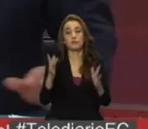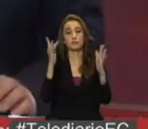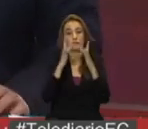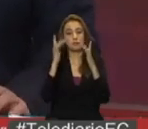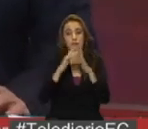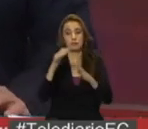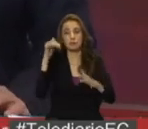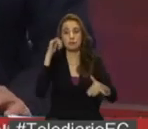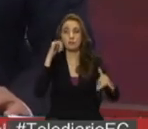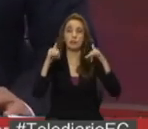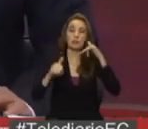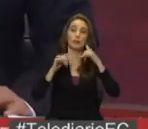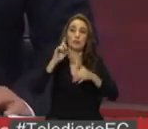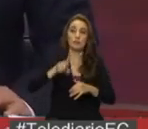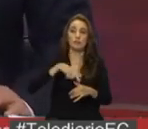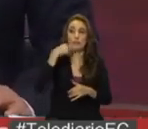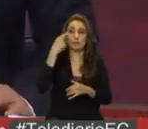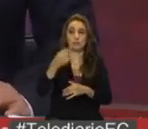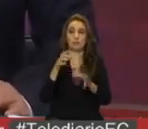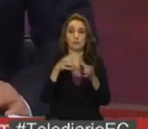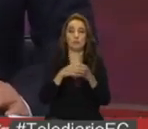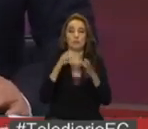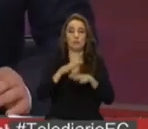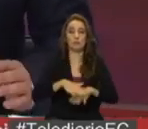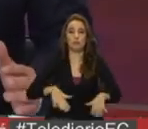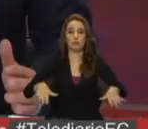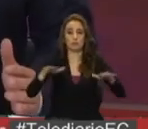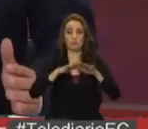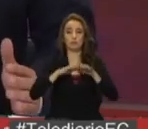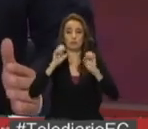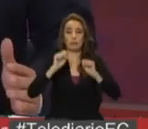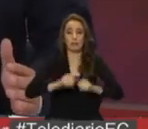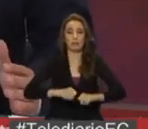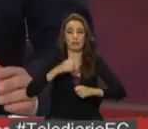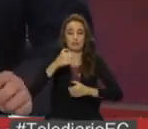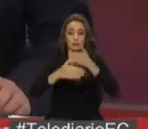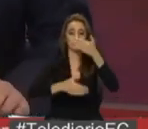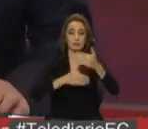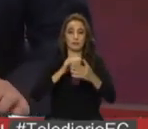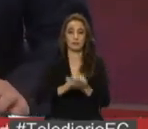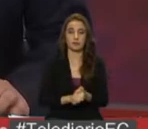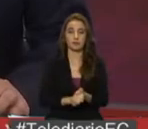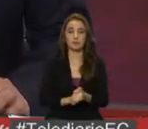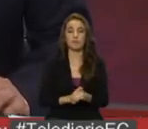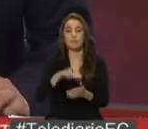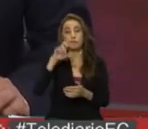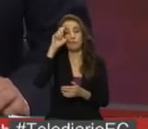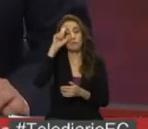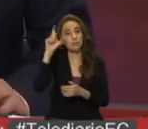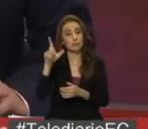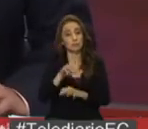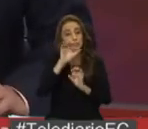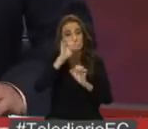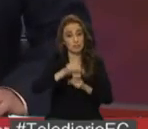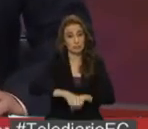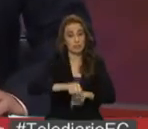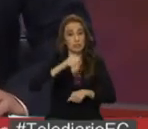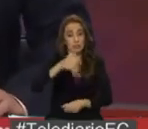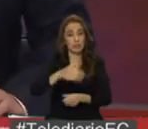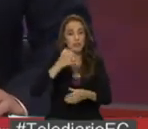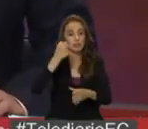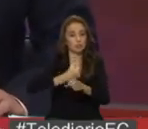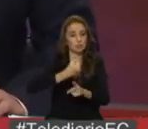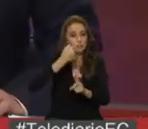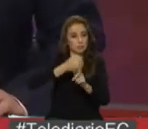para conversar en los siguientes minutos sobre estas tareas que cumple sobre todo la Fiscalía General del Estado en su lucha